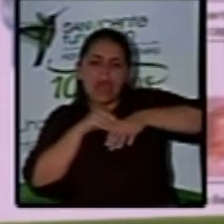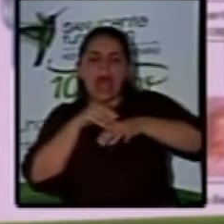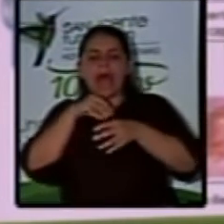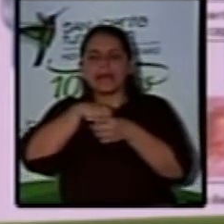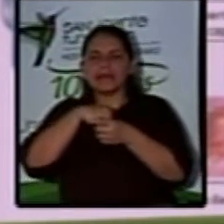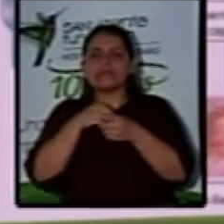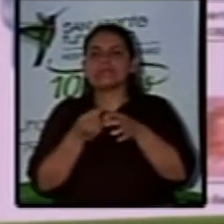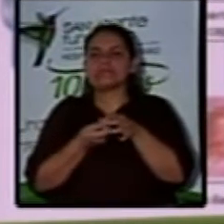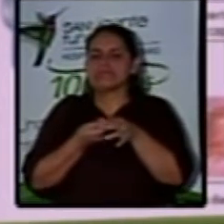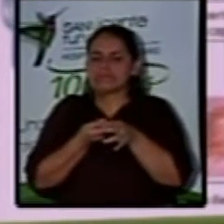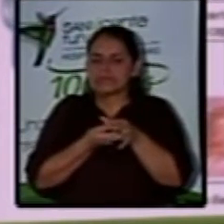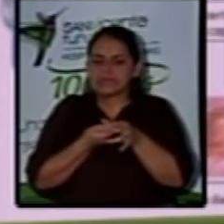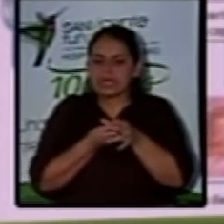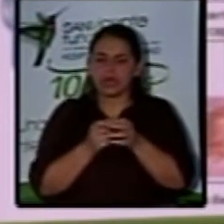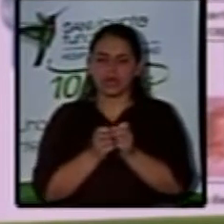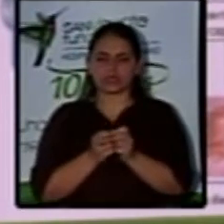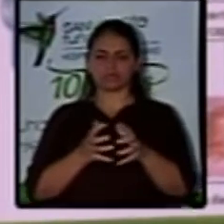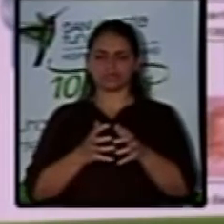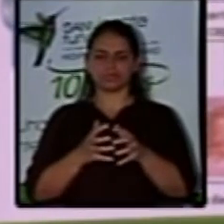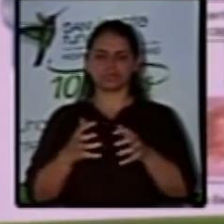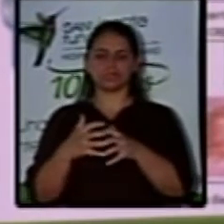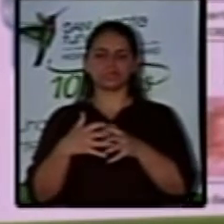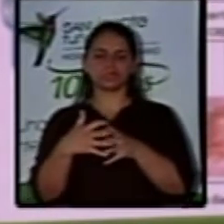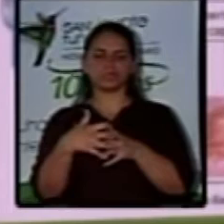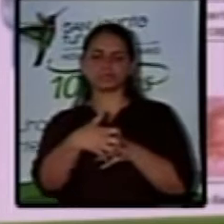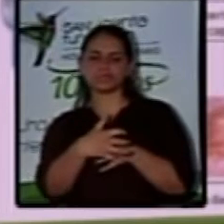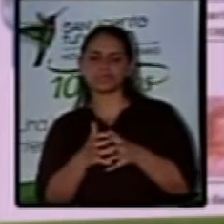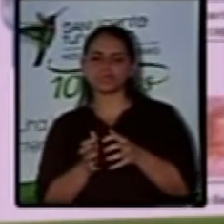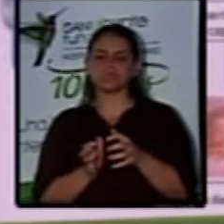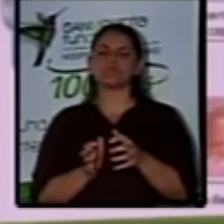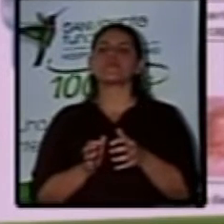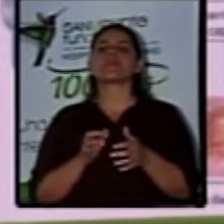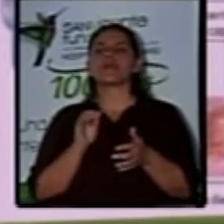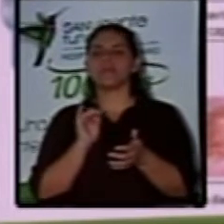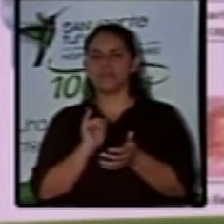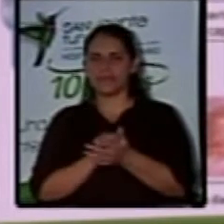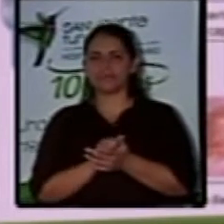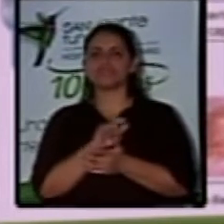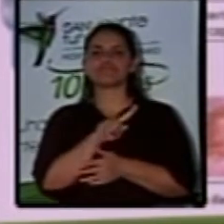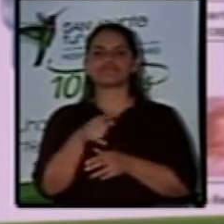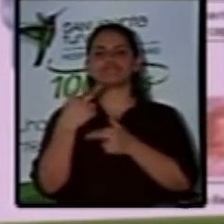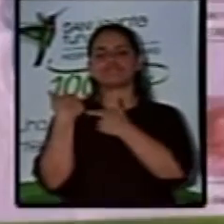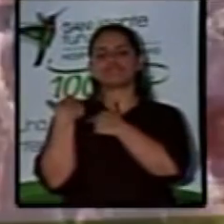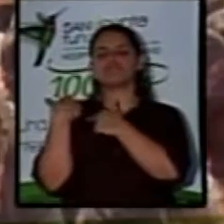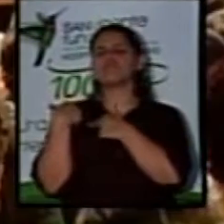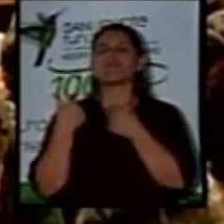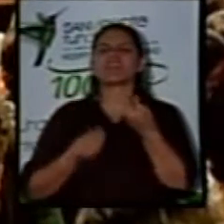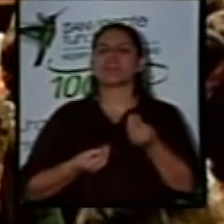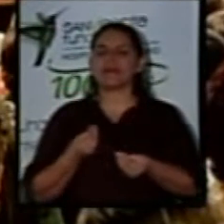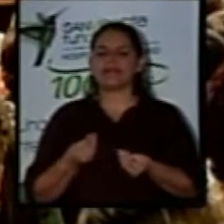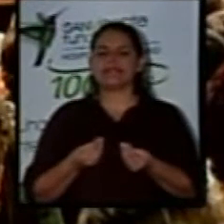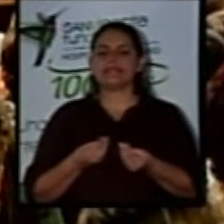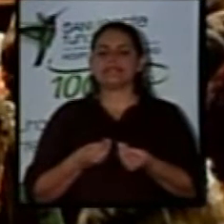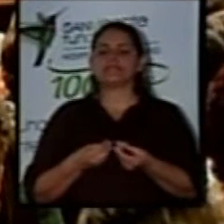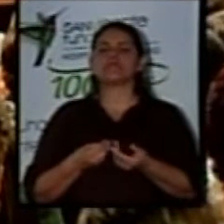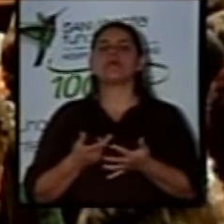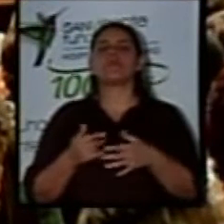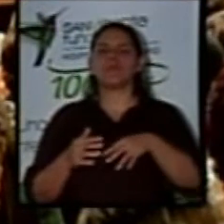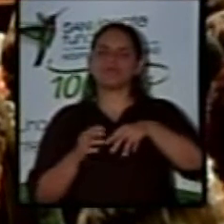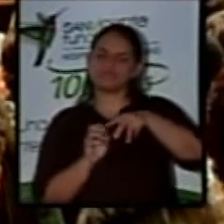líquidos van células inflamatorias de nuestro organismo. Estas células inflamatorias se van a encargar de formar